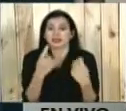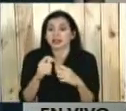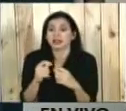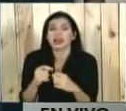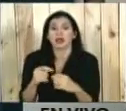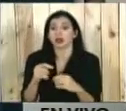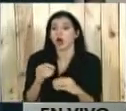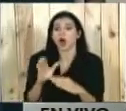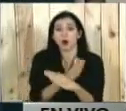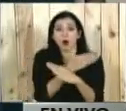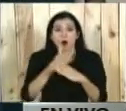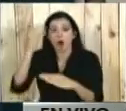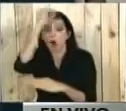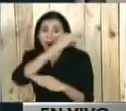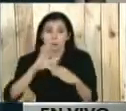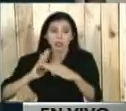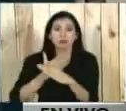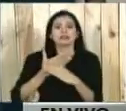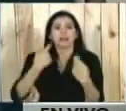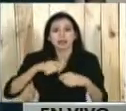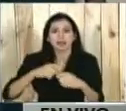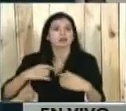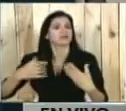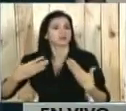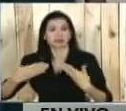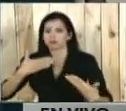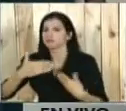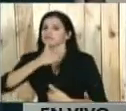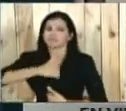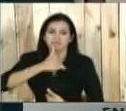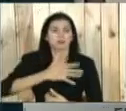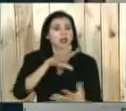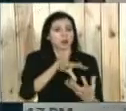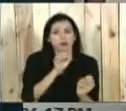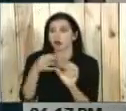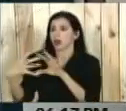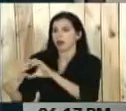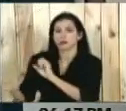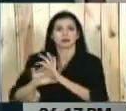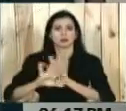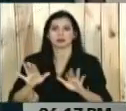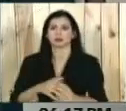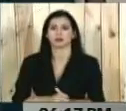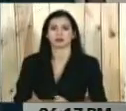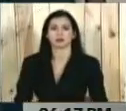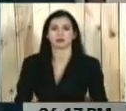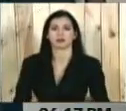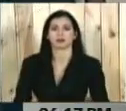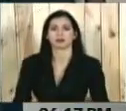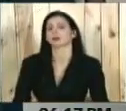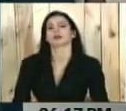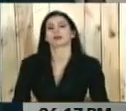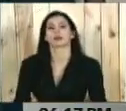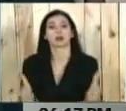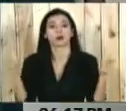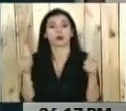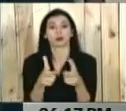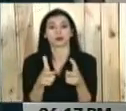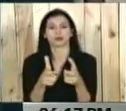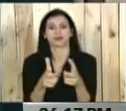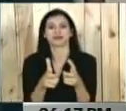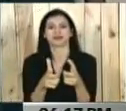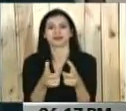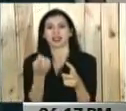visiones, la convivencia entre los venezolanos. Así que esa reunión con